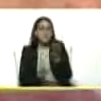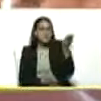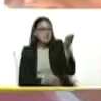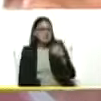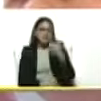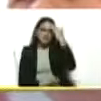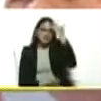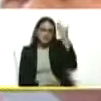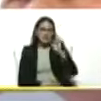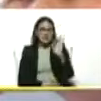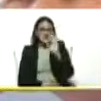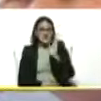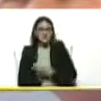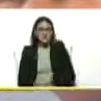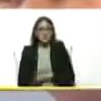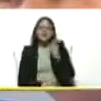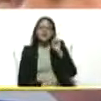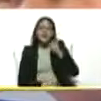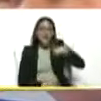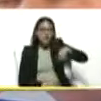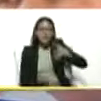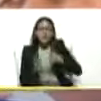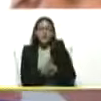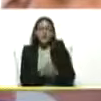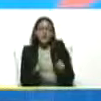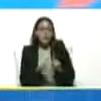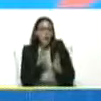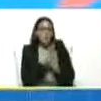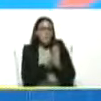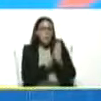Es un crecimiento de la economía real.